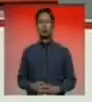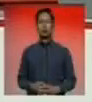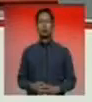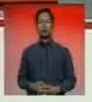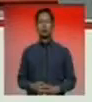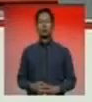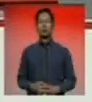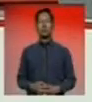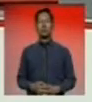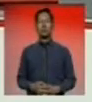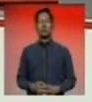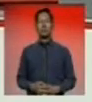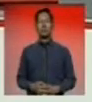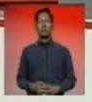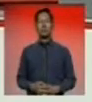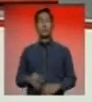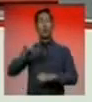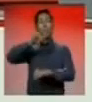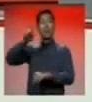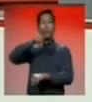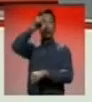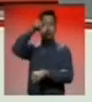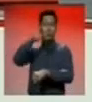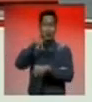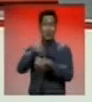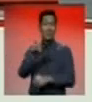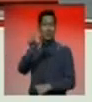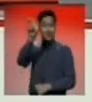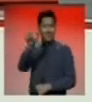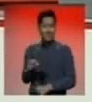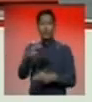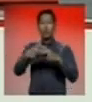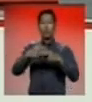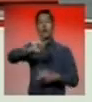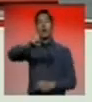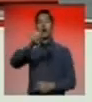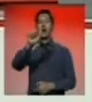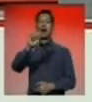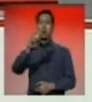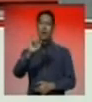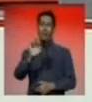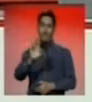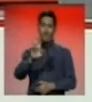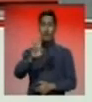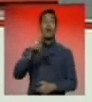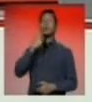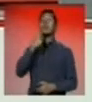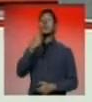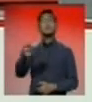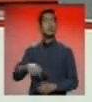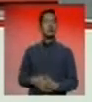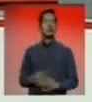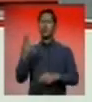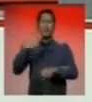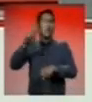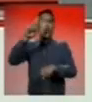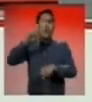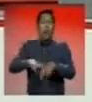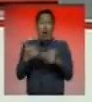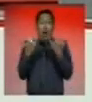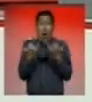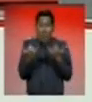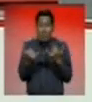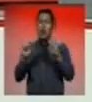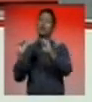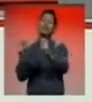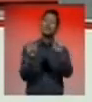el destacado jurista catedrático y analista político javier zavala egas asegura que es normal que en momentos como el que vivimos